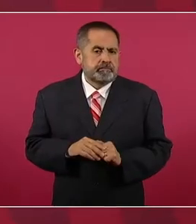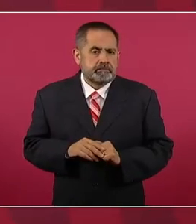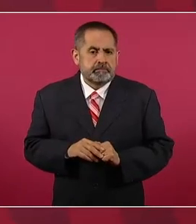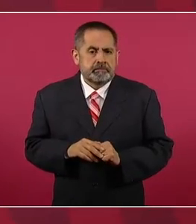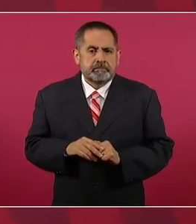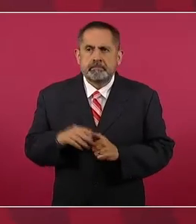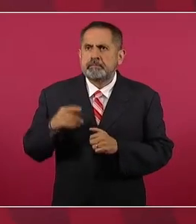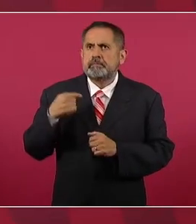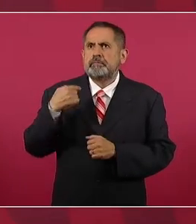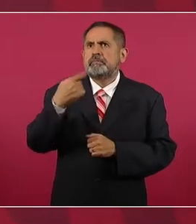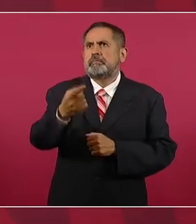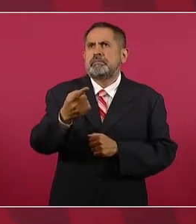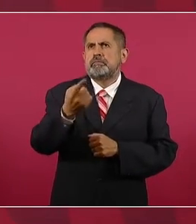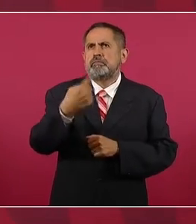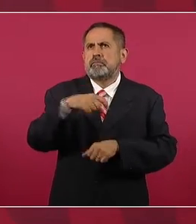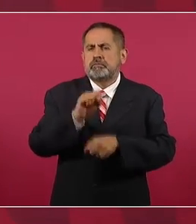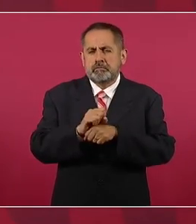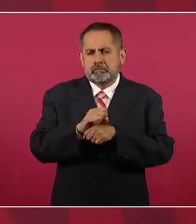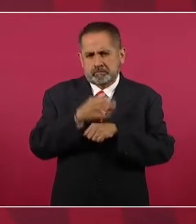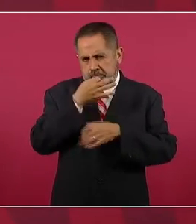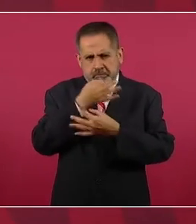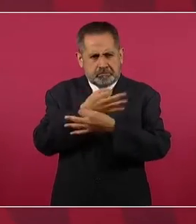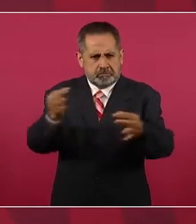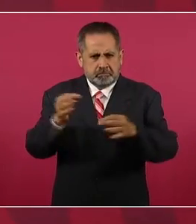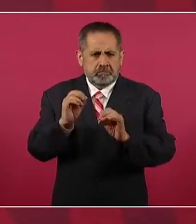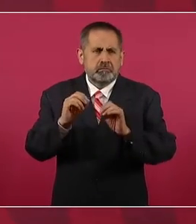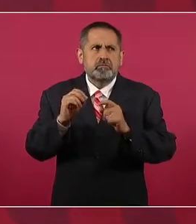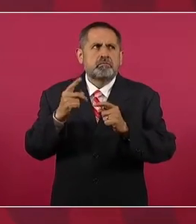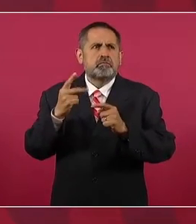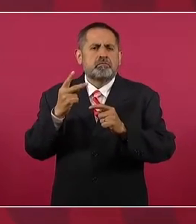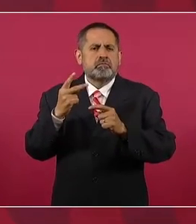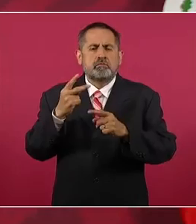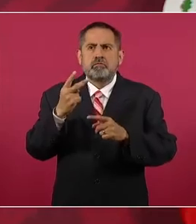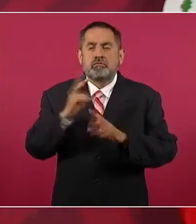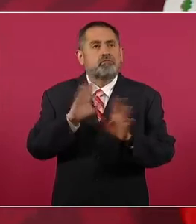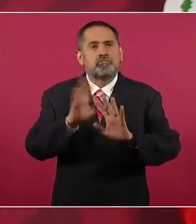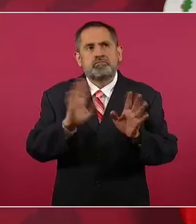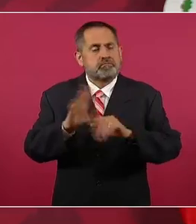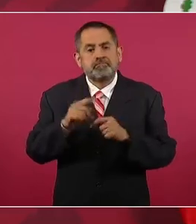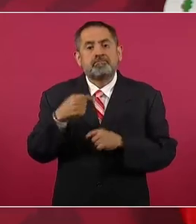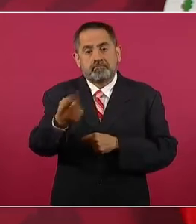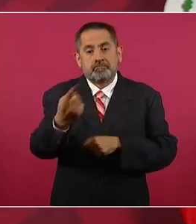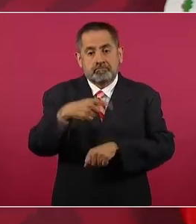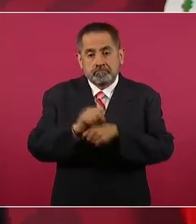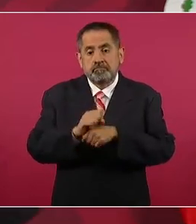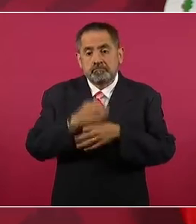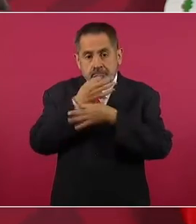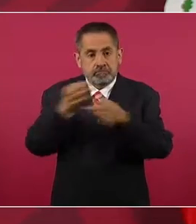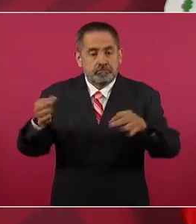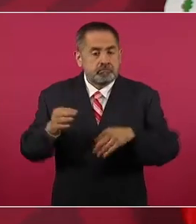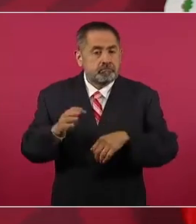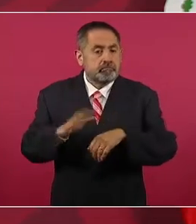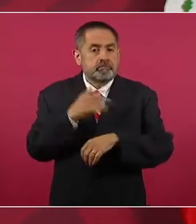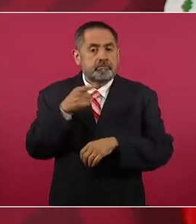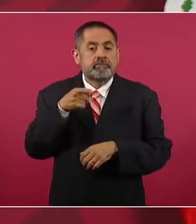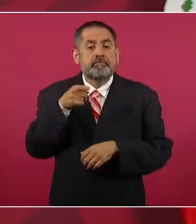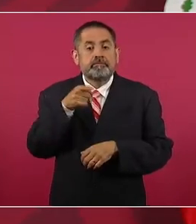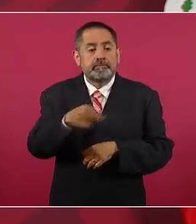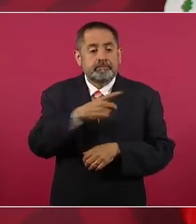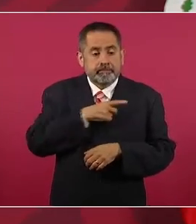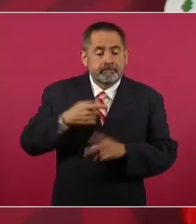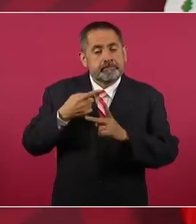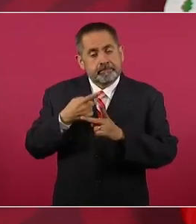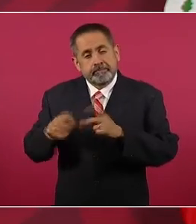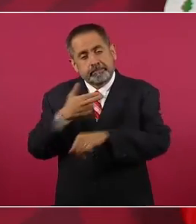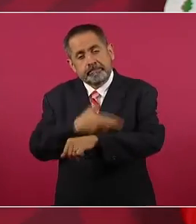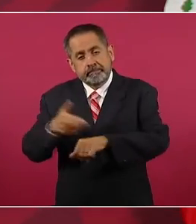la semana que viene o no, ya tiene que ser para la semana que viene porque tiene que empezar el proceso